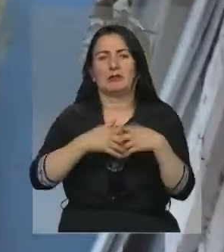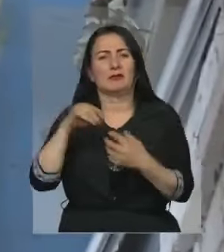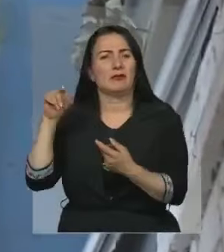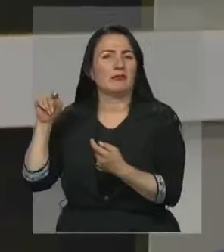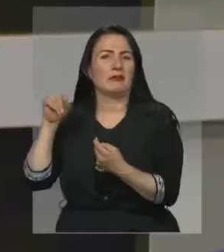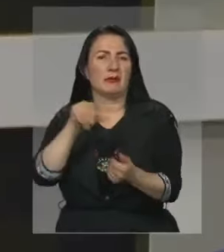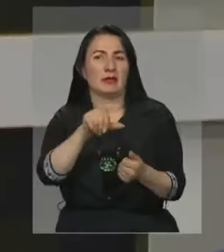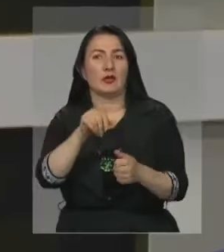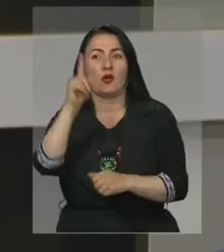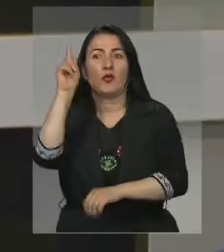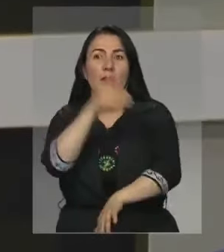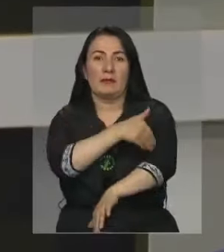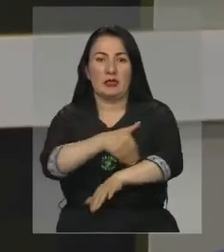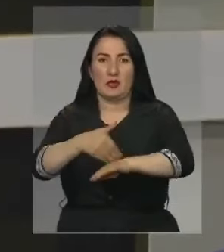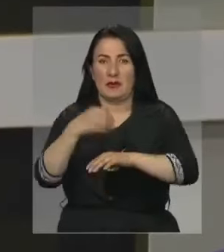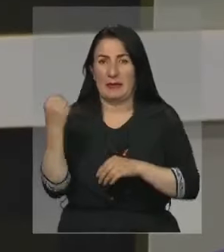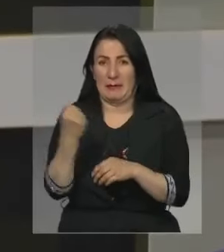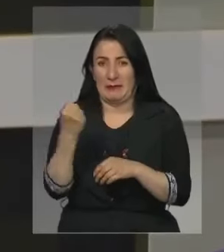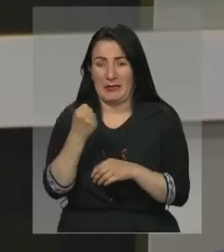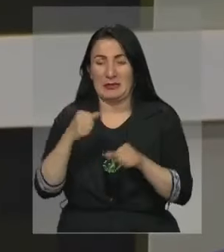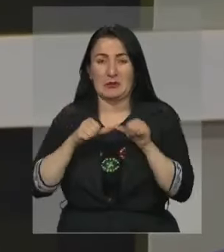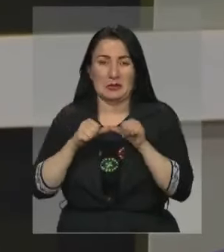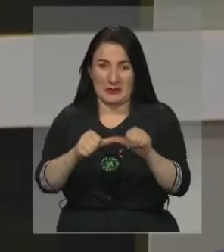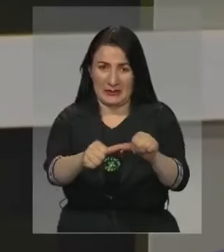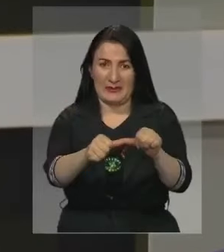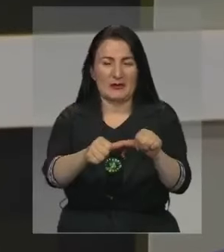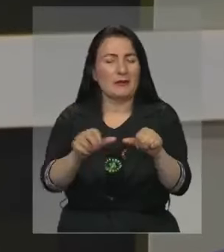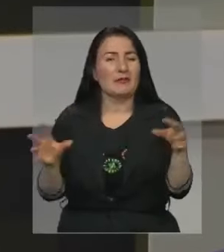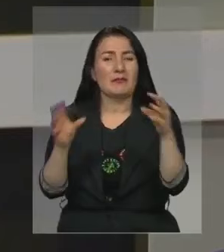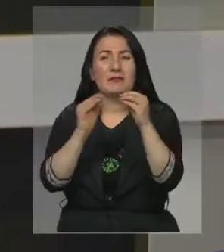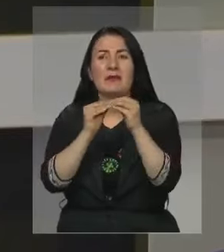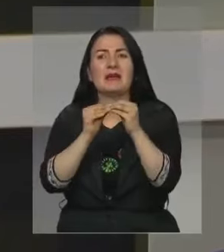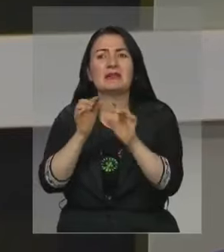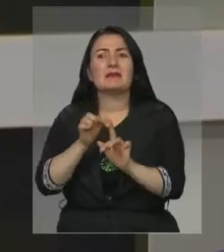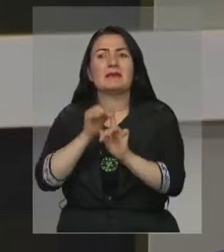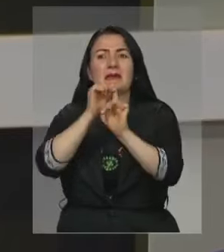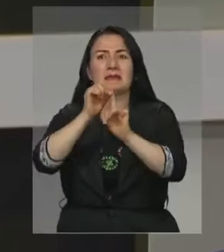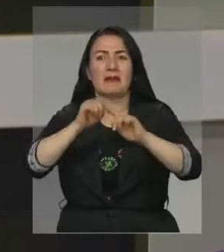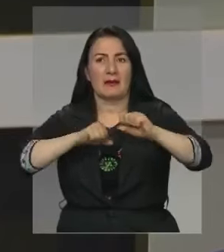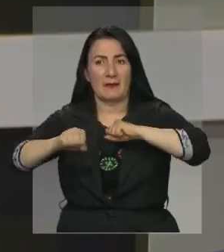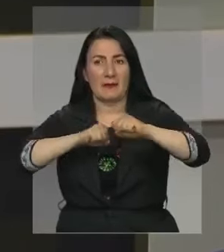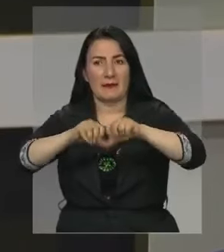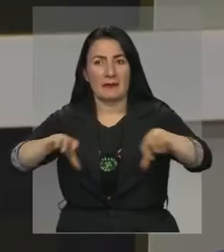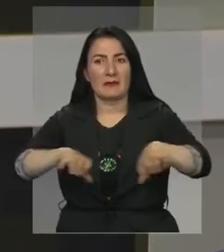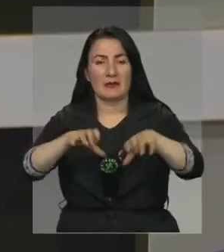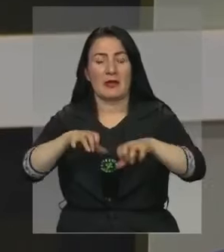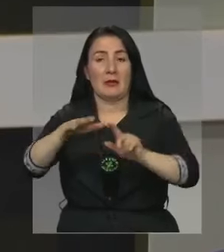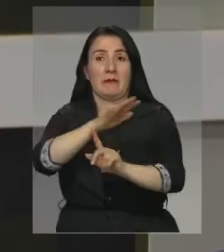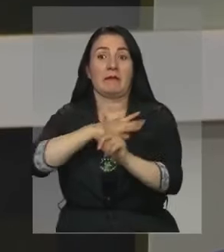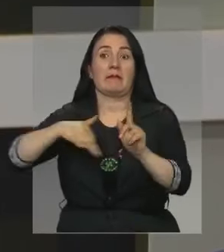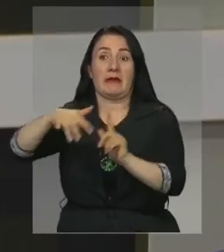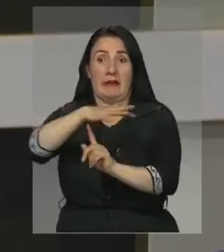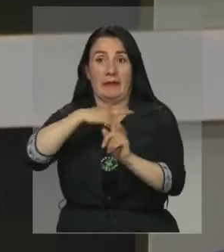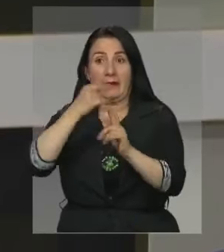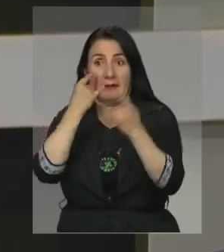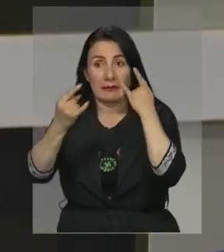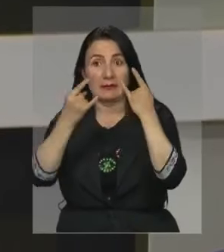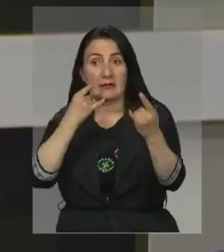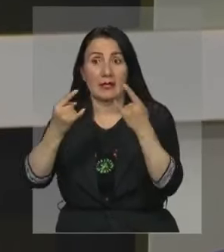de $1 billón en temas de sostenibilidad y especialmente en acciones ambientales. Es una de las áreas de interés que